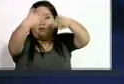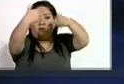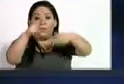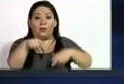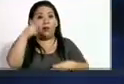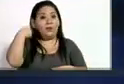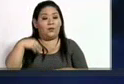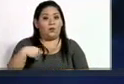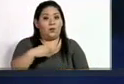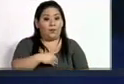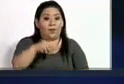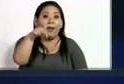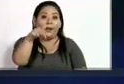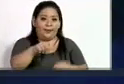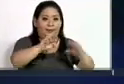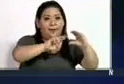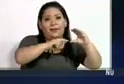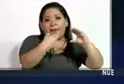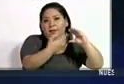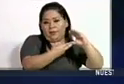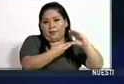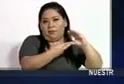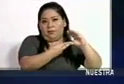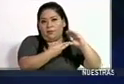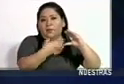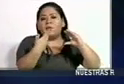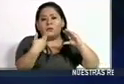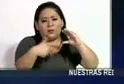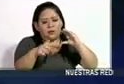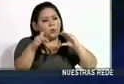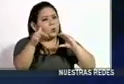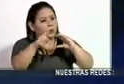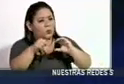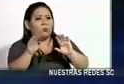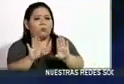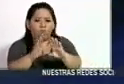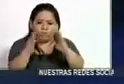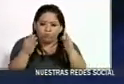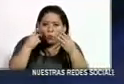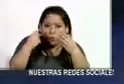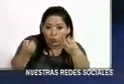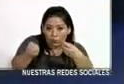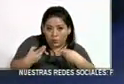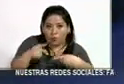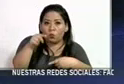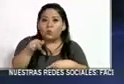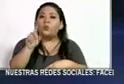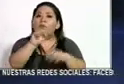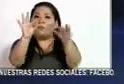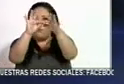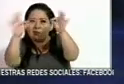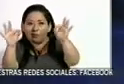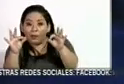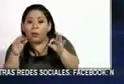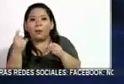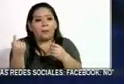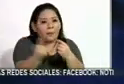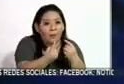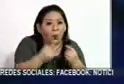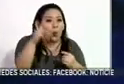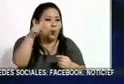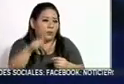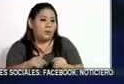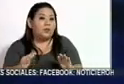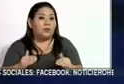doctor es que en nuestras redes sociales nosotros abrimos este espacio para que usted nos comentara cuáles son estas dudas y en este